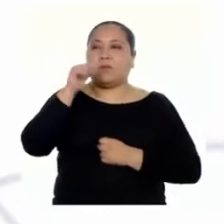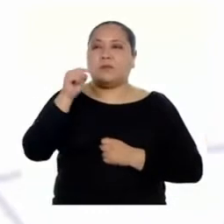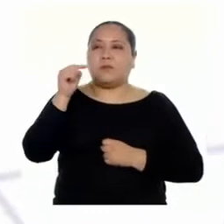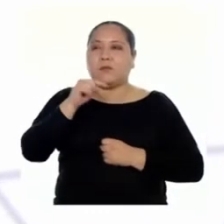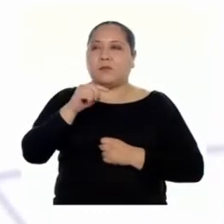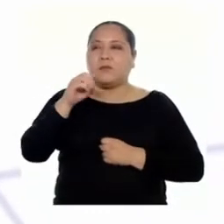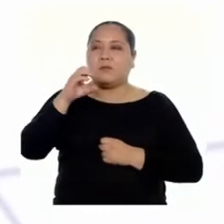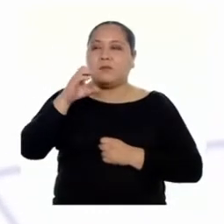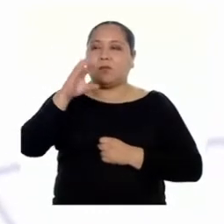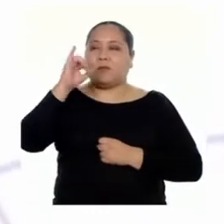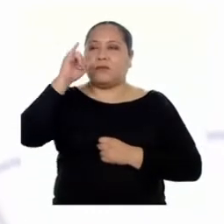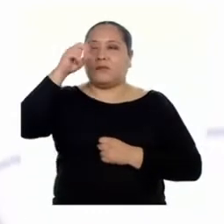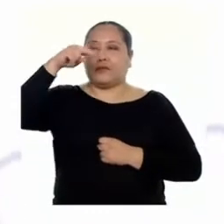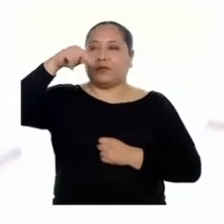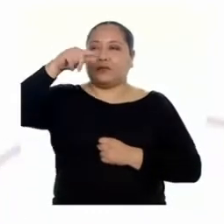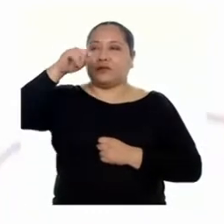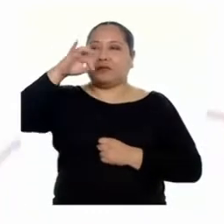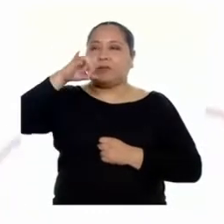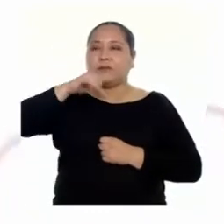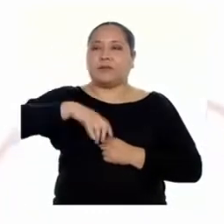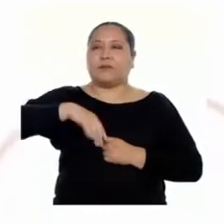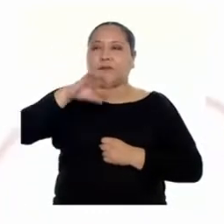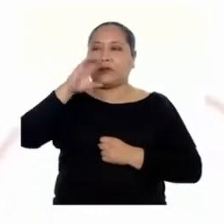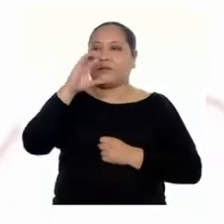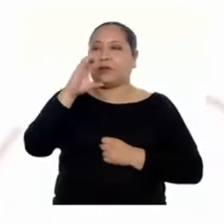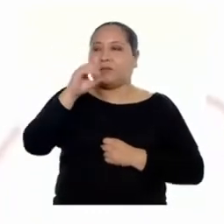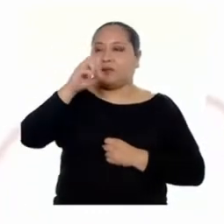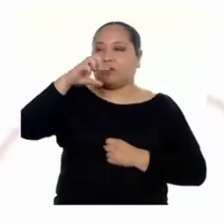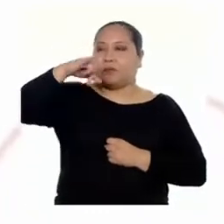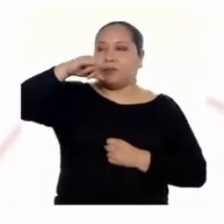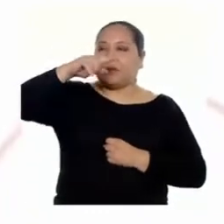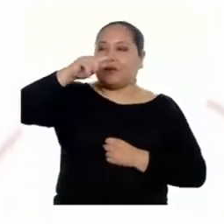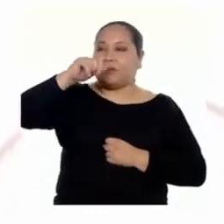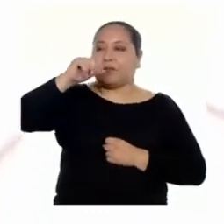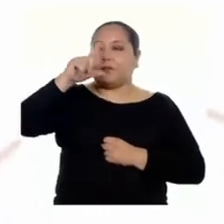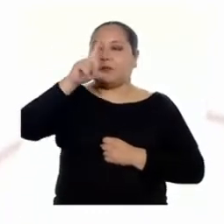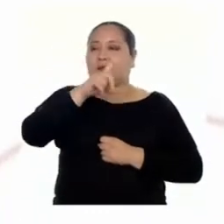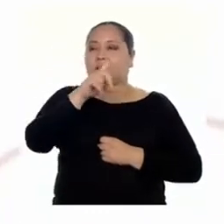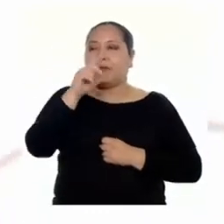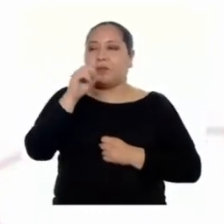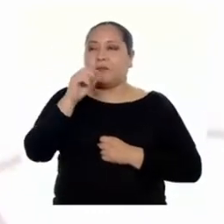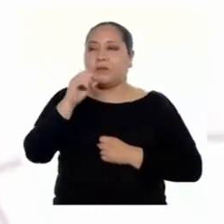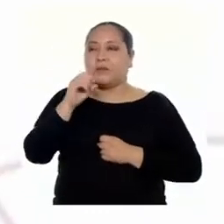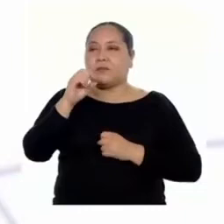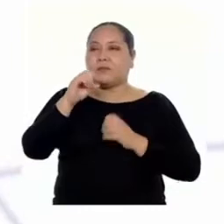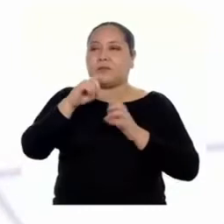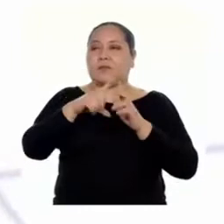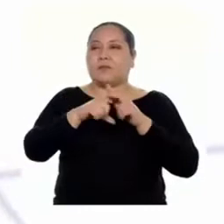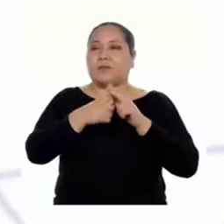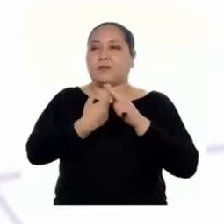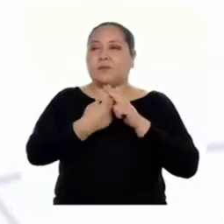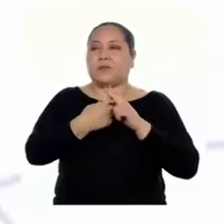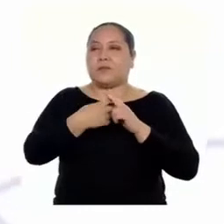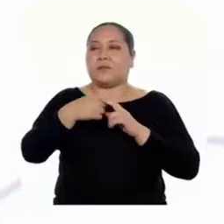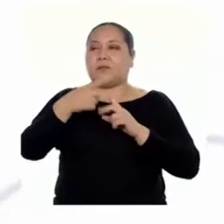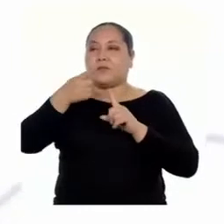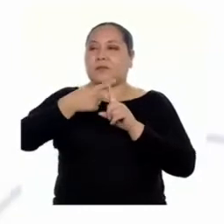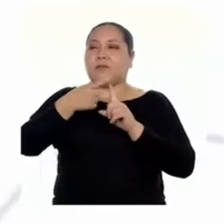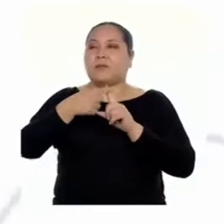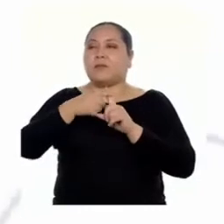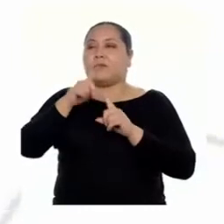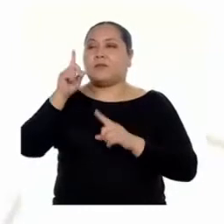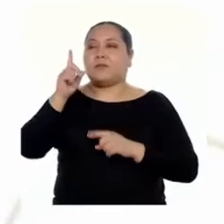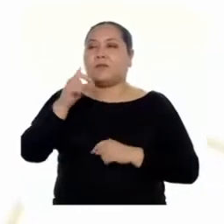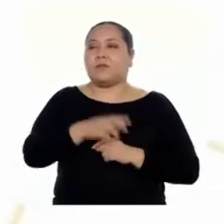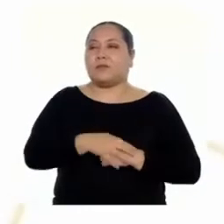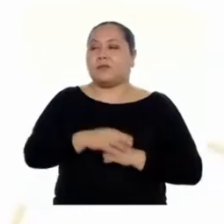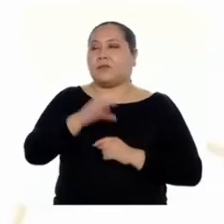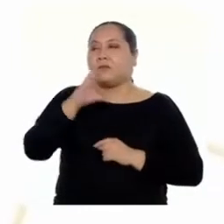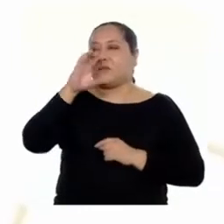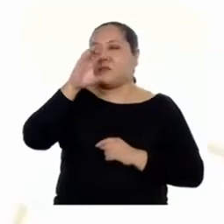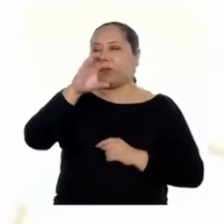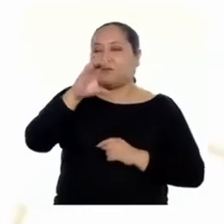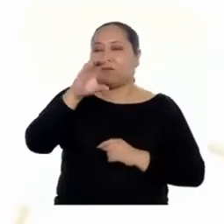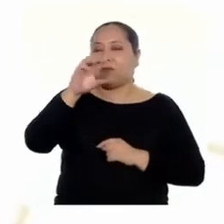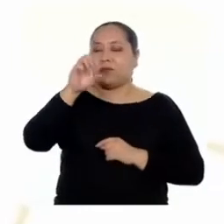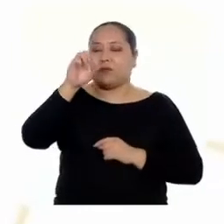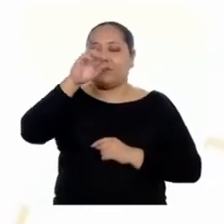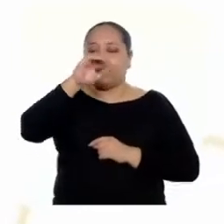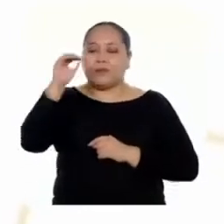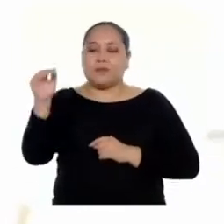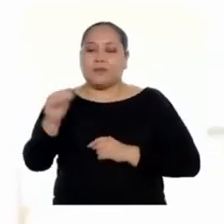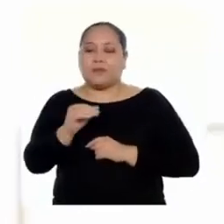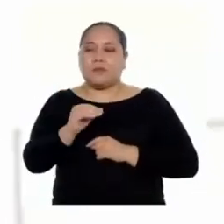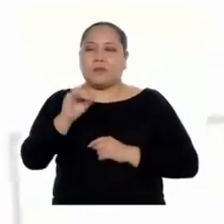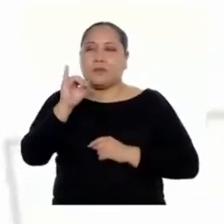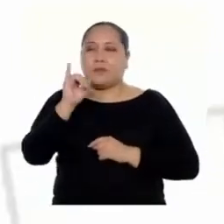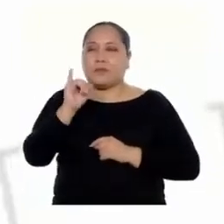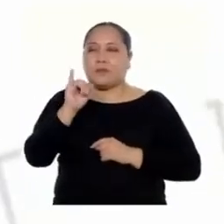igual al capital inicial por la tasa, con lo que I es igual a C sub I por R.